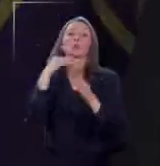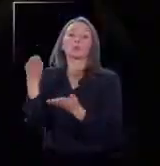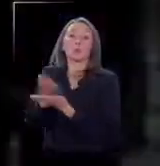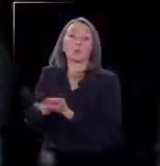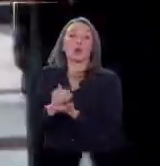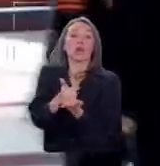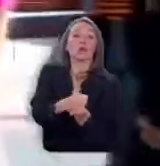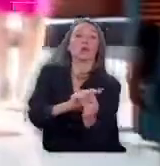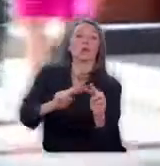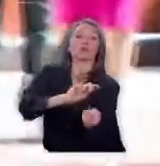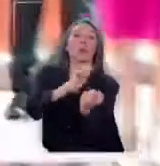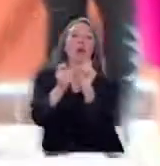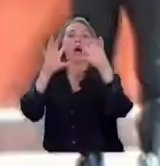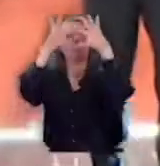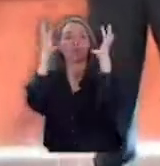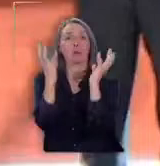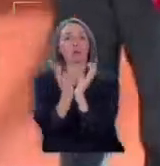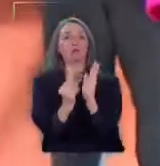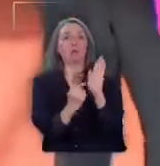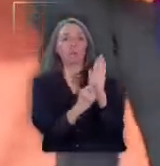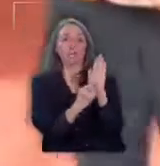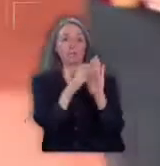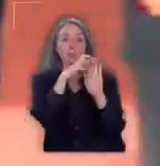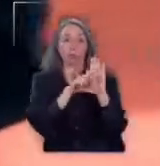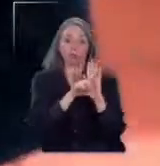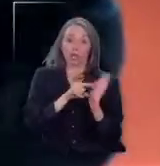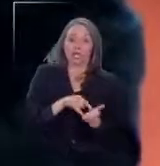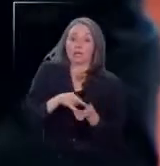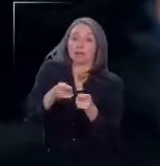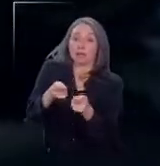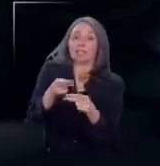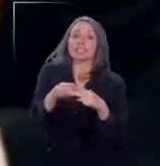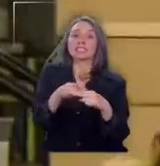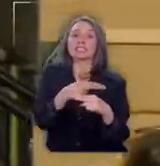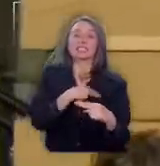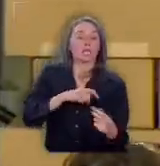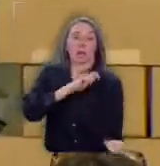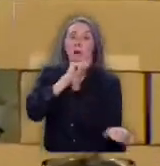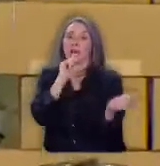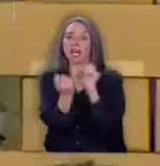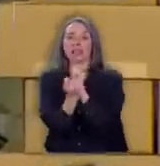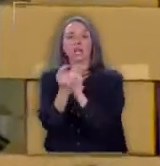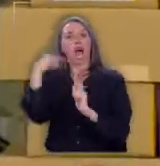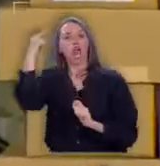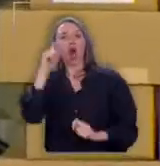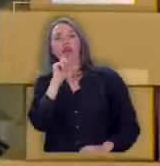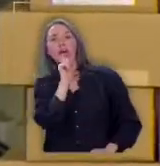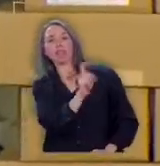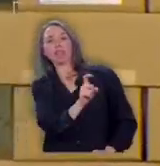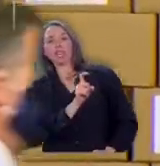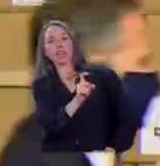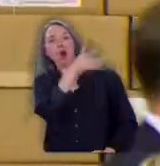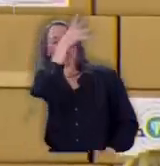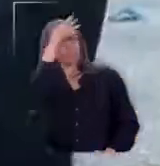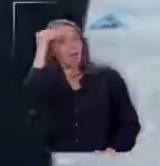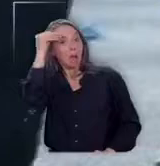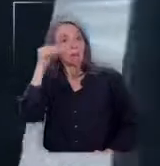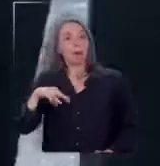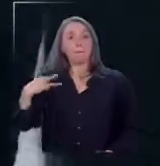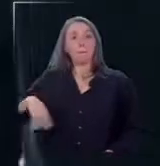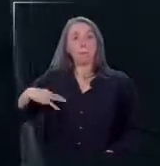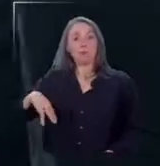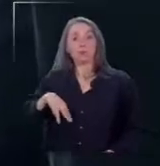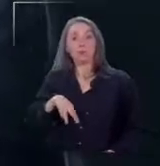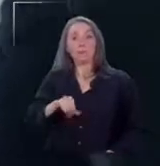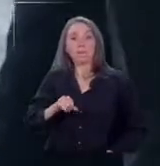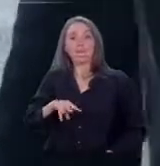mundo Más allá de esta iniciativa en el congreso tildada de radical y Loca por Donald Trump la municipalidad de